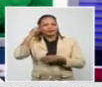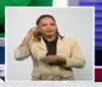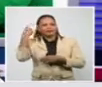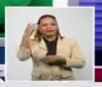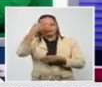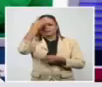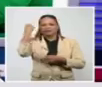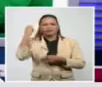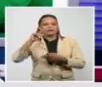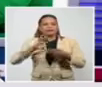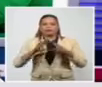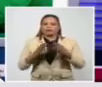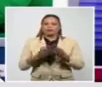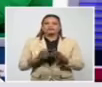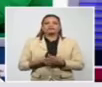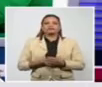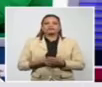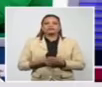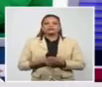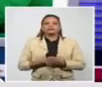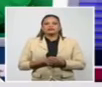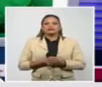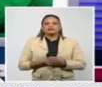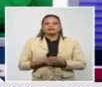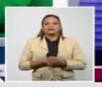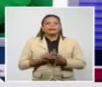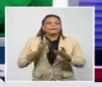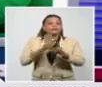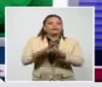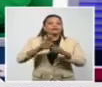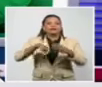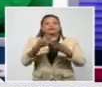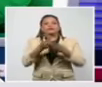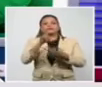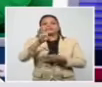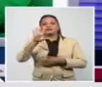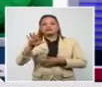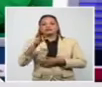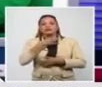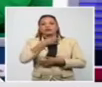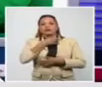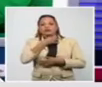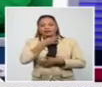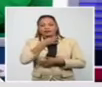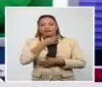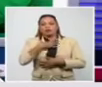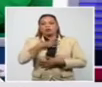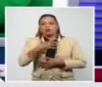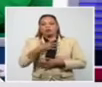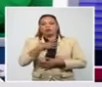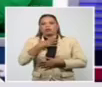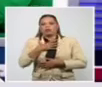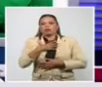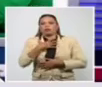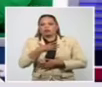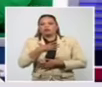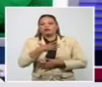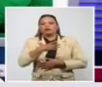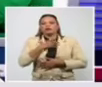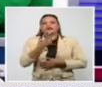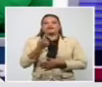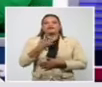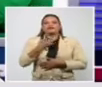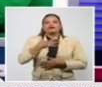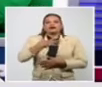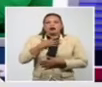psoriasis, que comenzó desde el día 25 de enero con tos y falta de aire. Fíjense cómo, a pesar de que